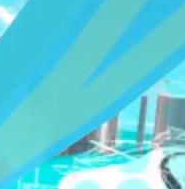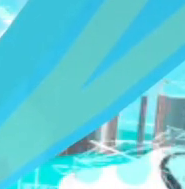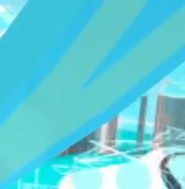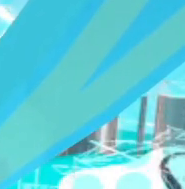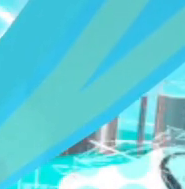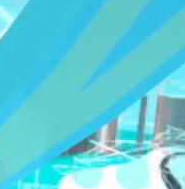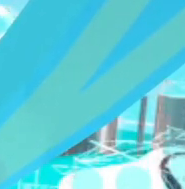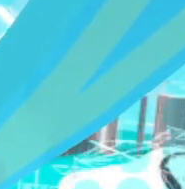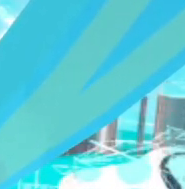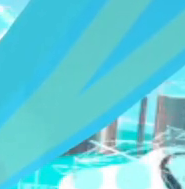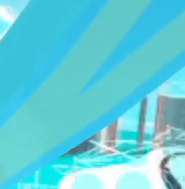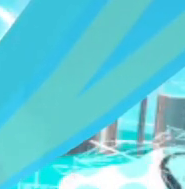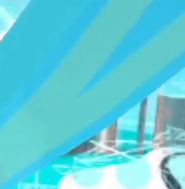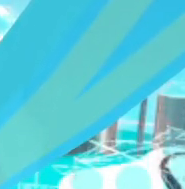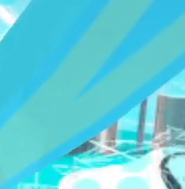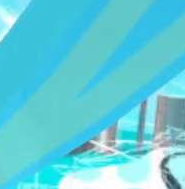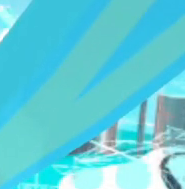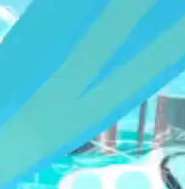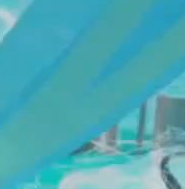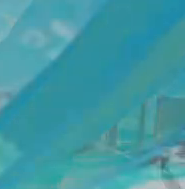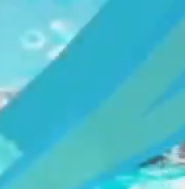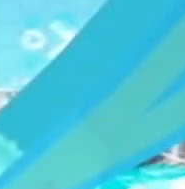4,50%.